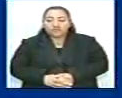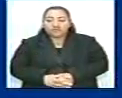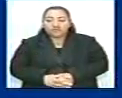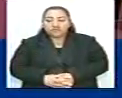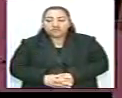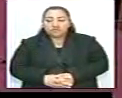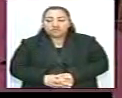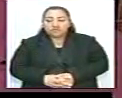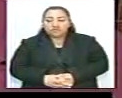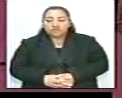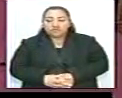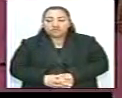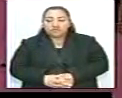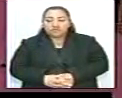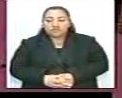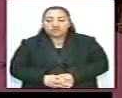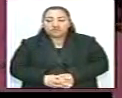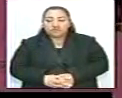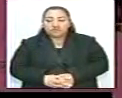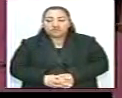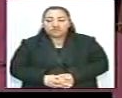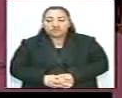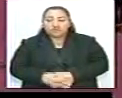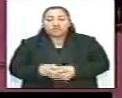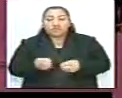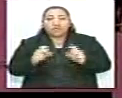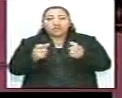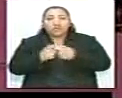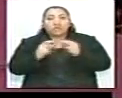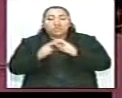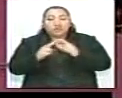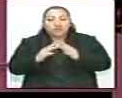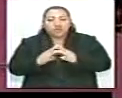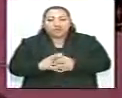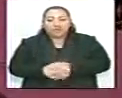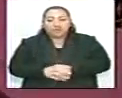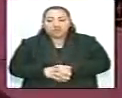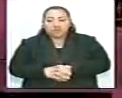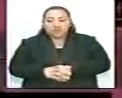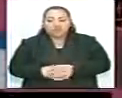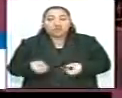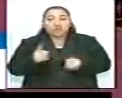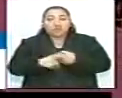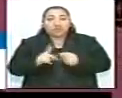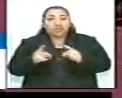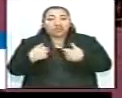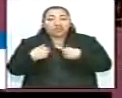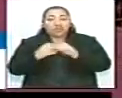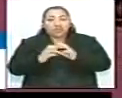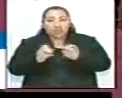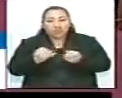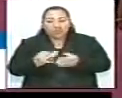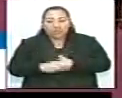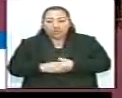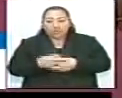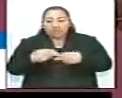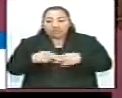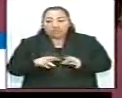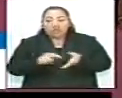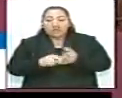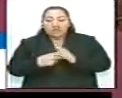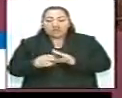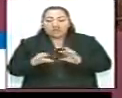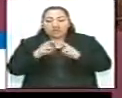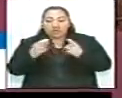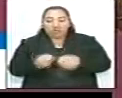Hemos programado una sesión ordinaria de la Comisión de Vivienda, Construcción y Saneamiento. Todavía no tenemos el quórum respectivo, mientras tanto empezaremos